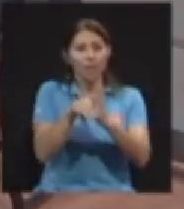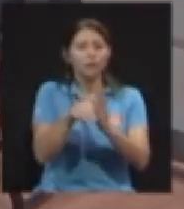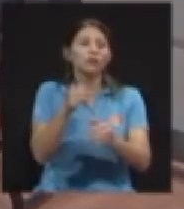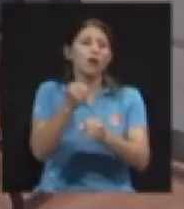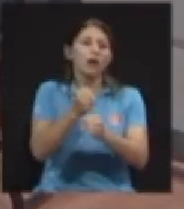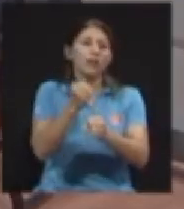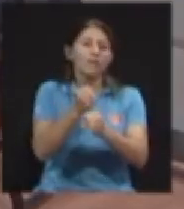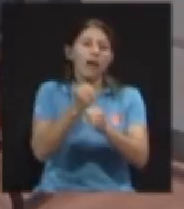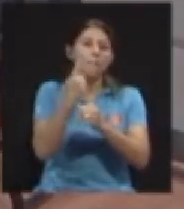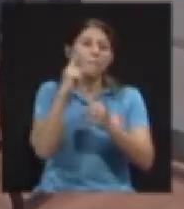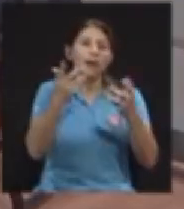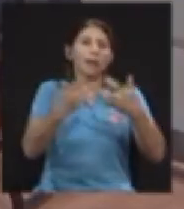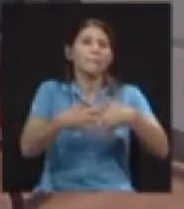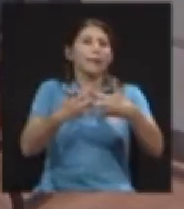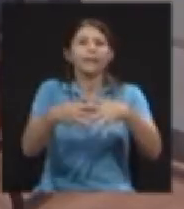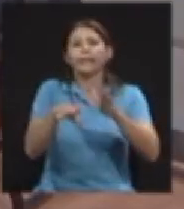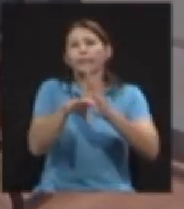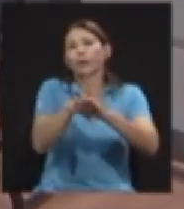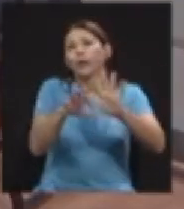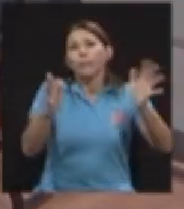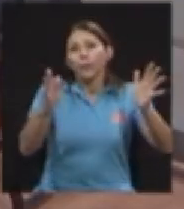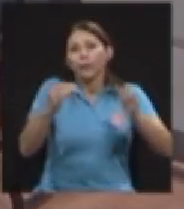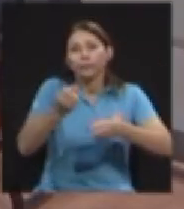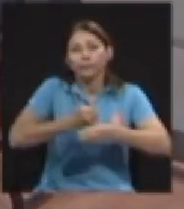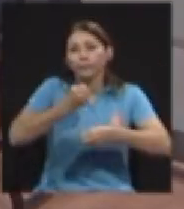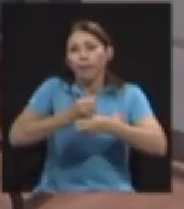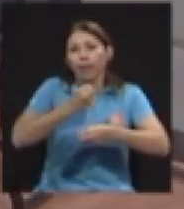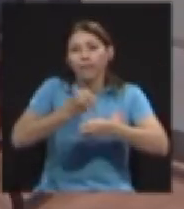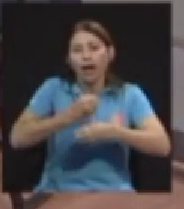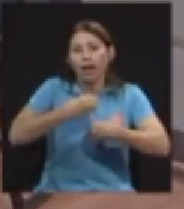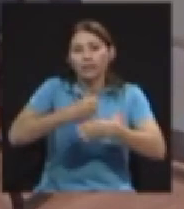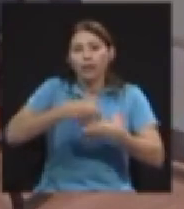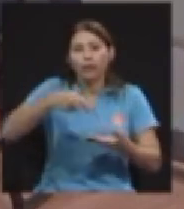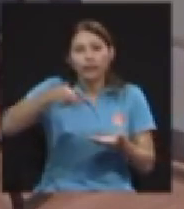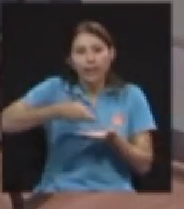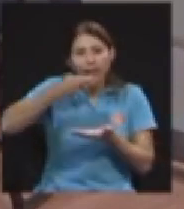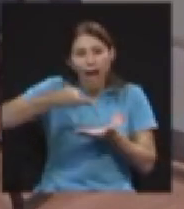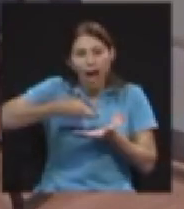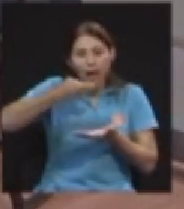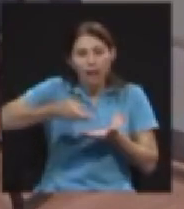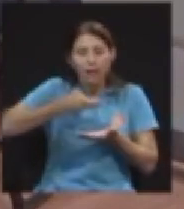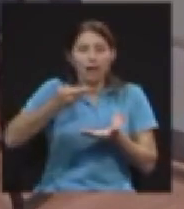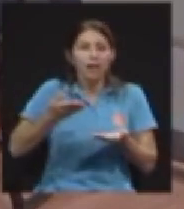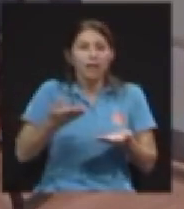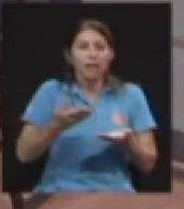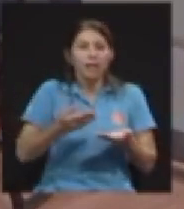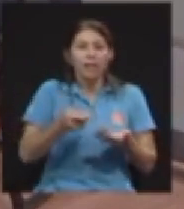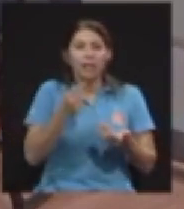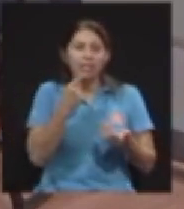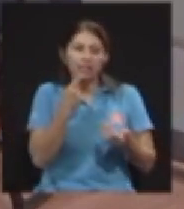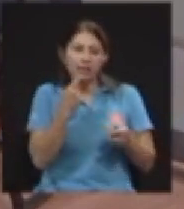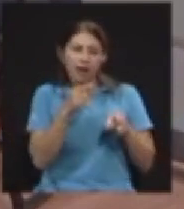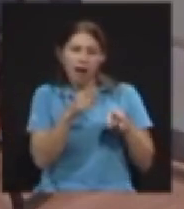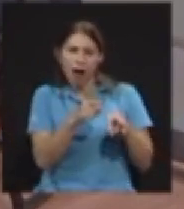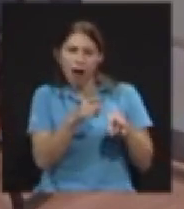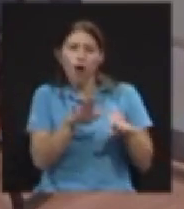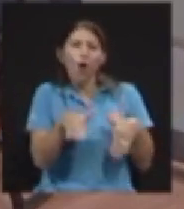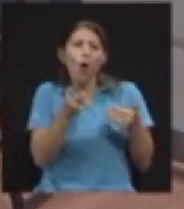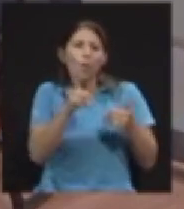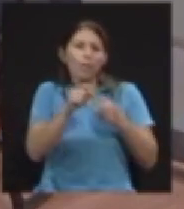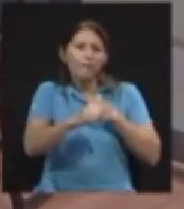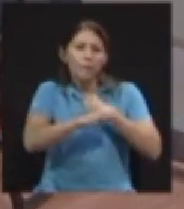empresas productoras, digan ustedes, de cereales y le indican cómo tiene que ser la promoción que hacen del producto,